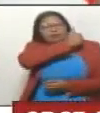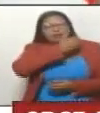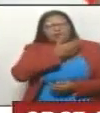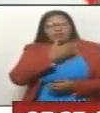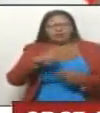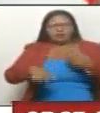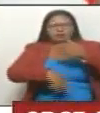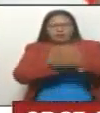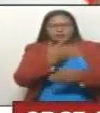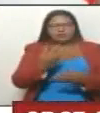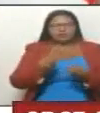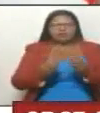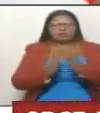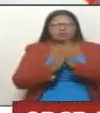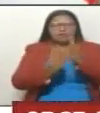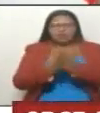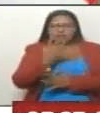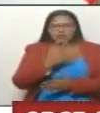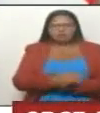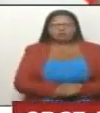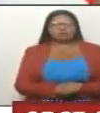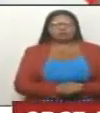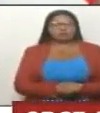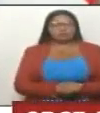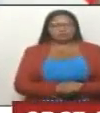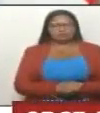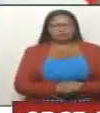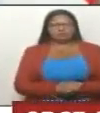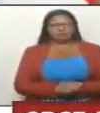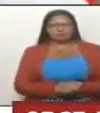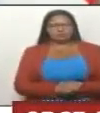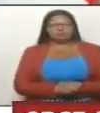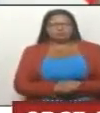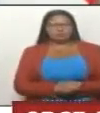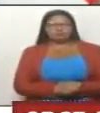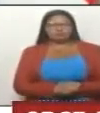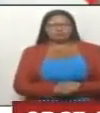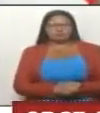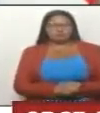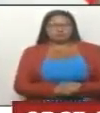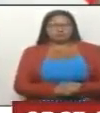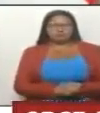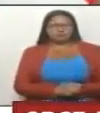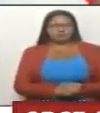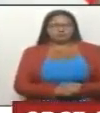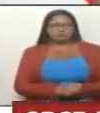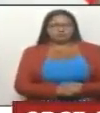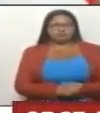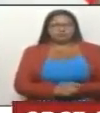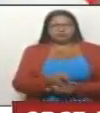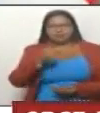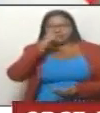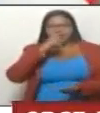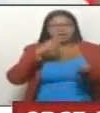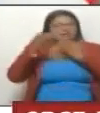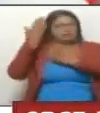una labor extraordinaria, una lucha muy significativa desde hace muchos años